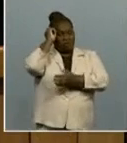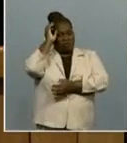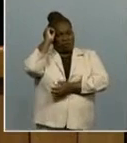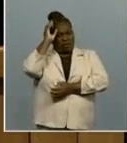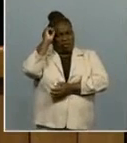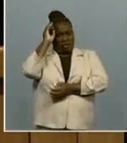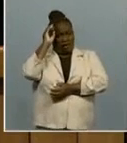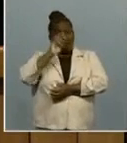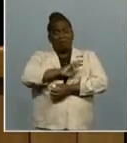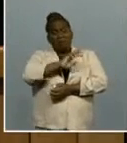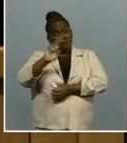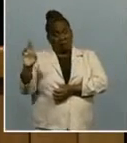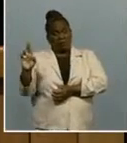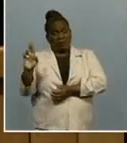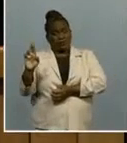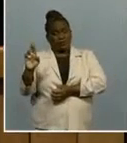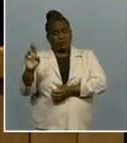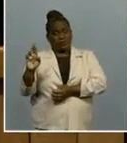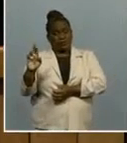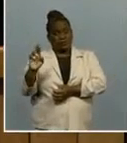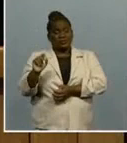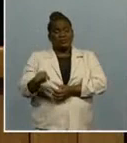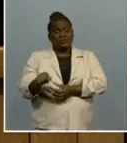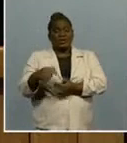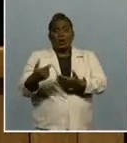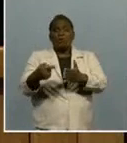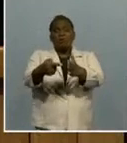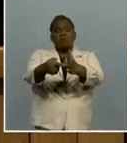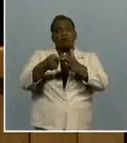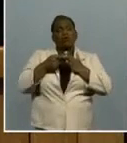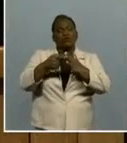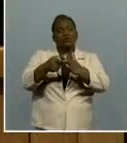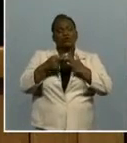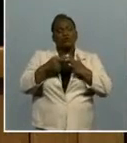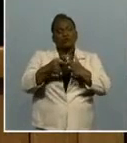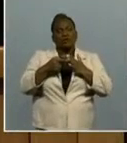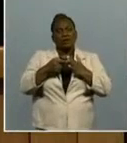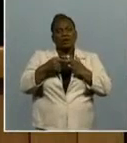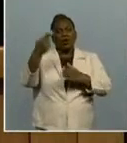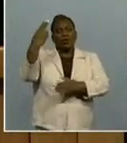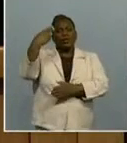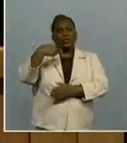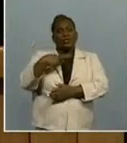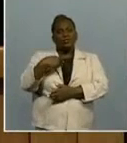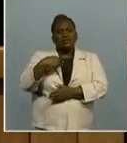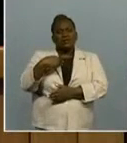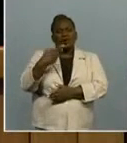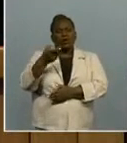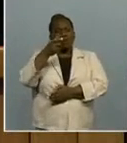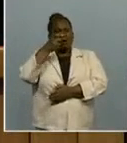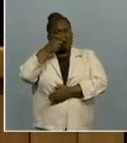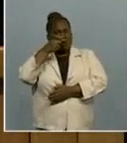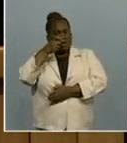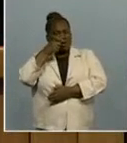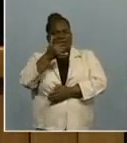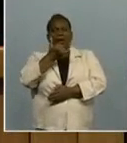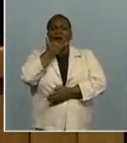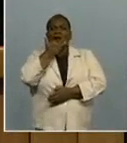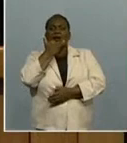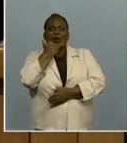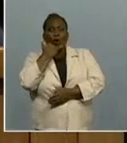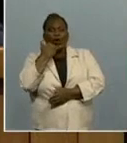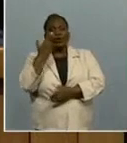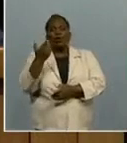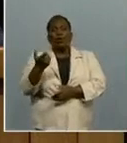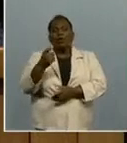a la causa revolucionaria a través de sus consejos su orientación y su alerta ante cualquier error o deficiencia